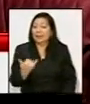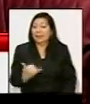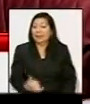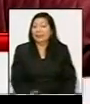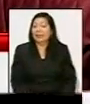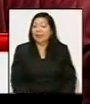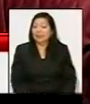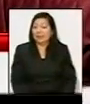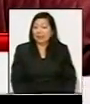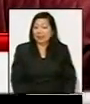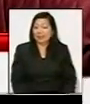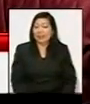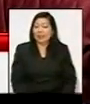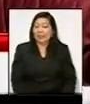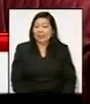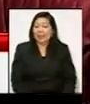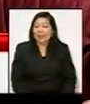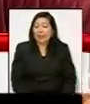pidió una introducción y no cosas